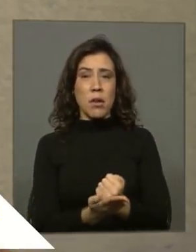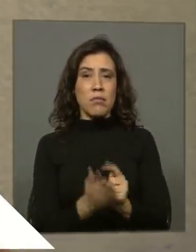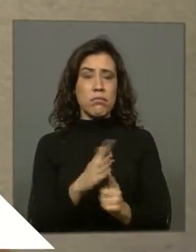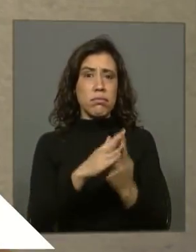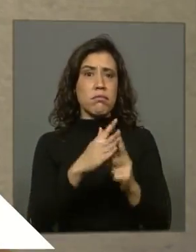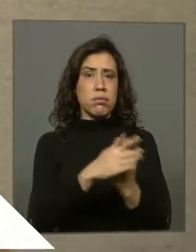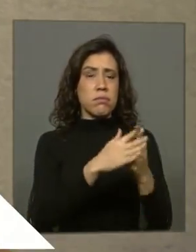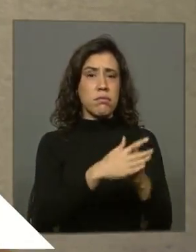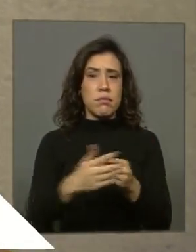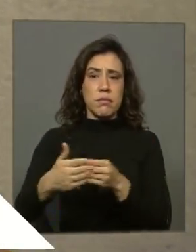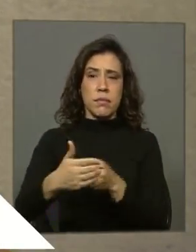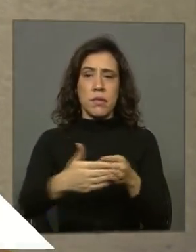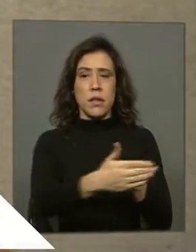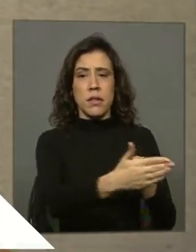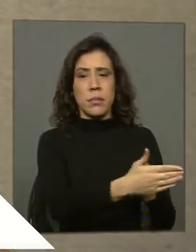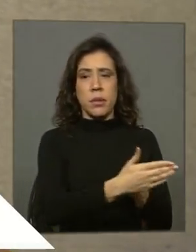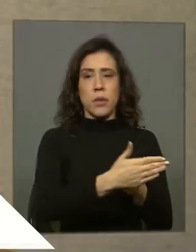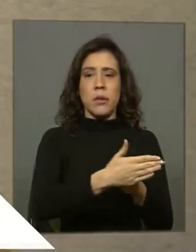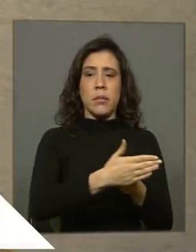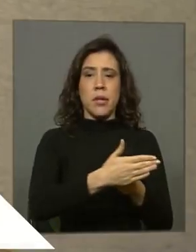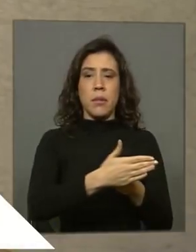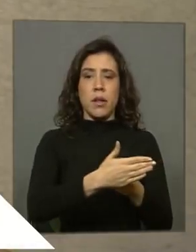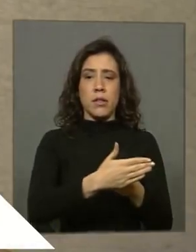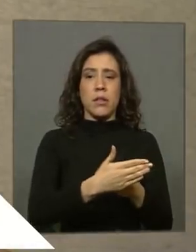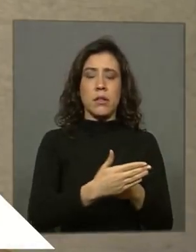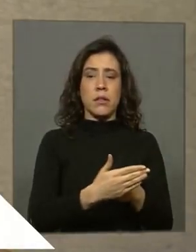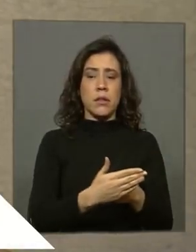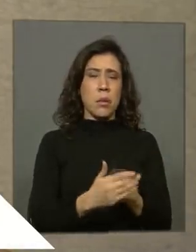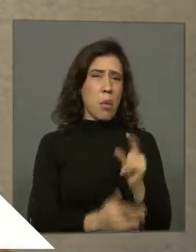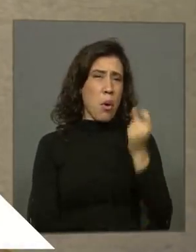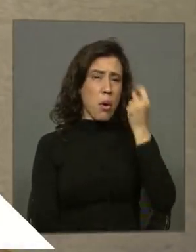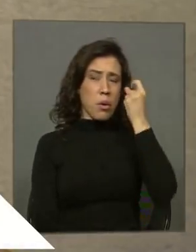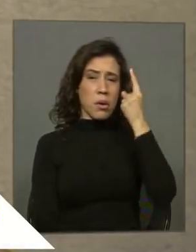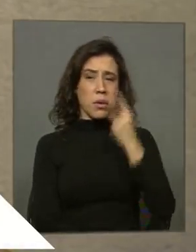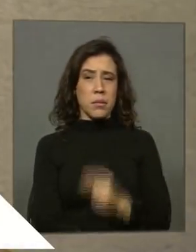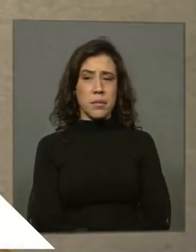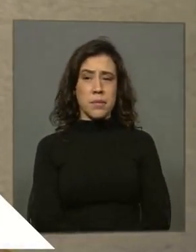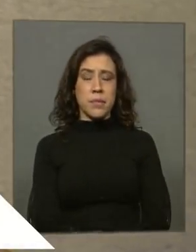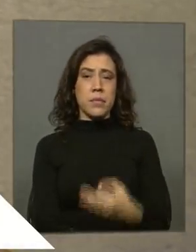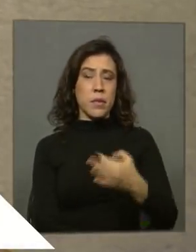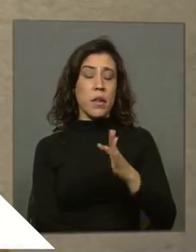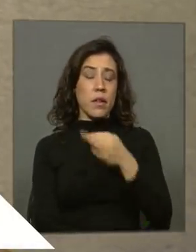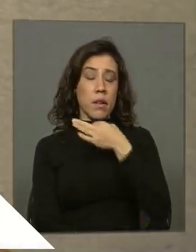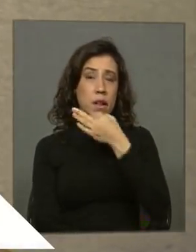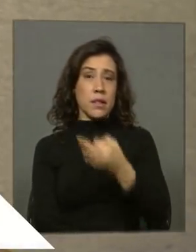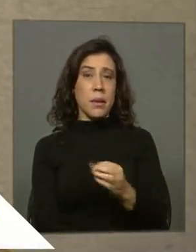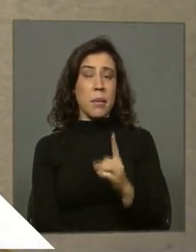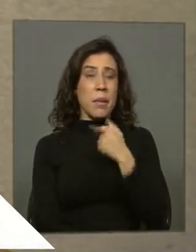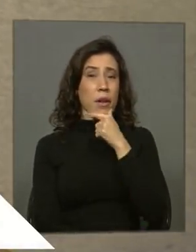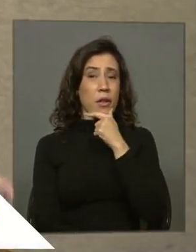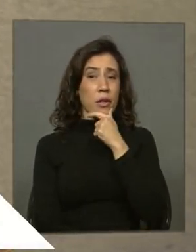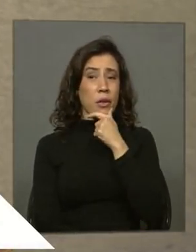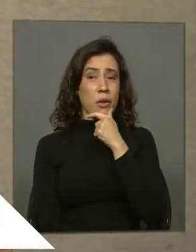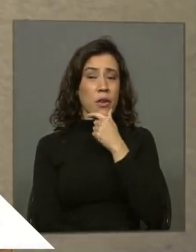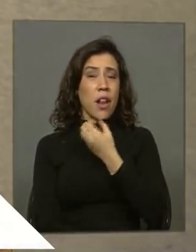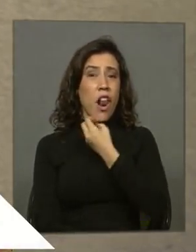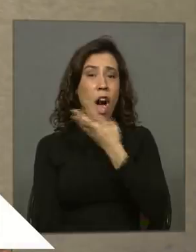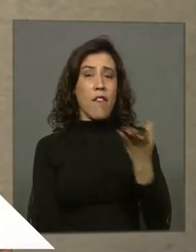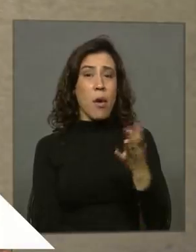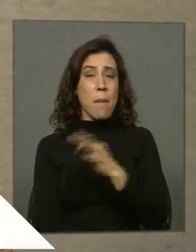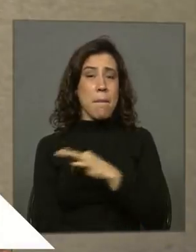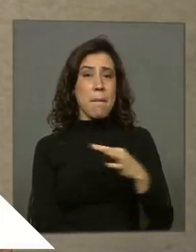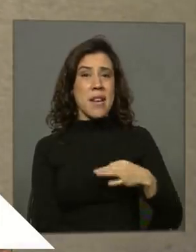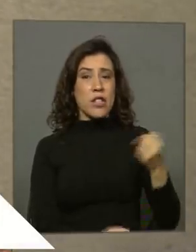obstáculos que hasta el día de hoy encuentro que son bastante poco comprensibles para ser justo hay que plantear que una primera inquietud la planteó el ministro de transporte